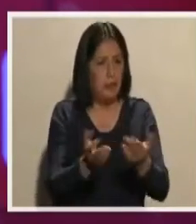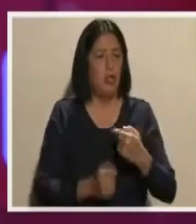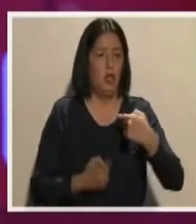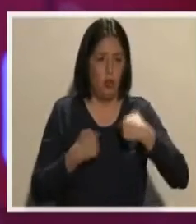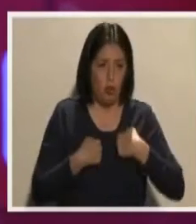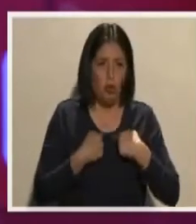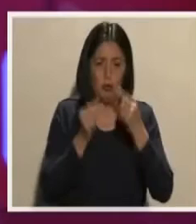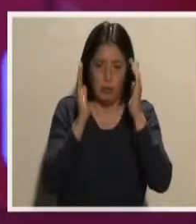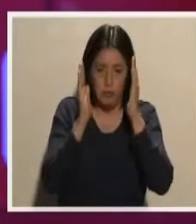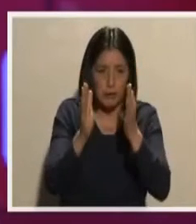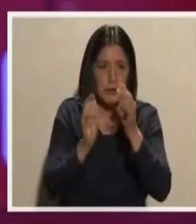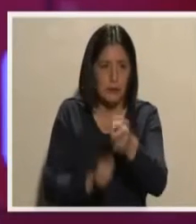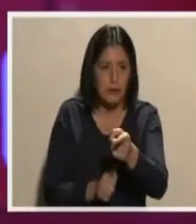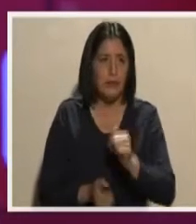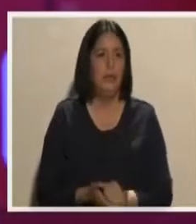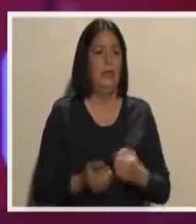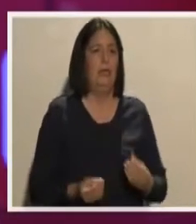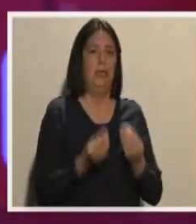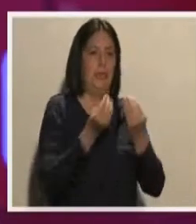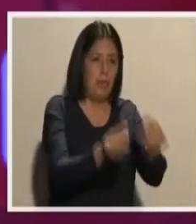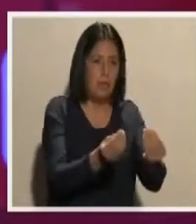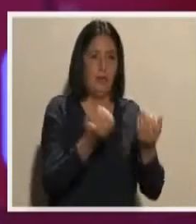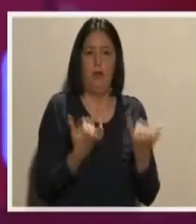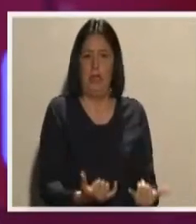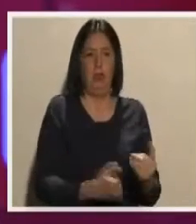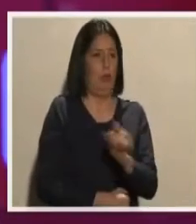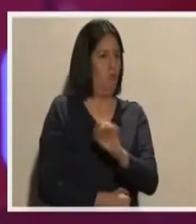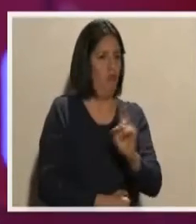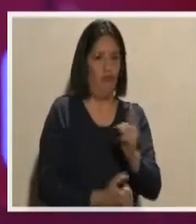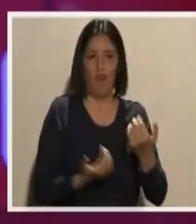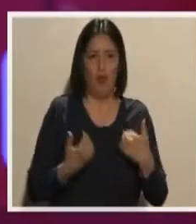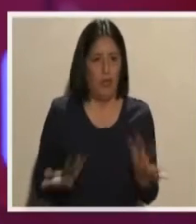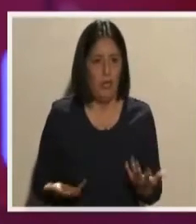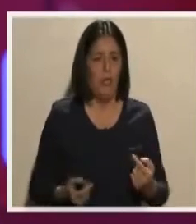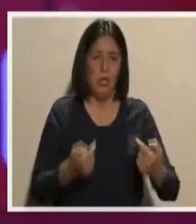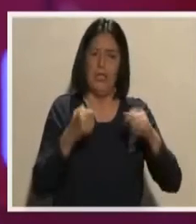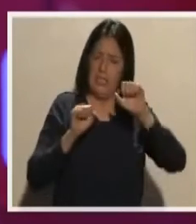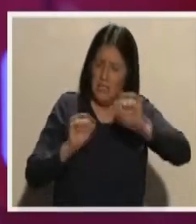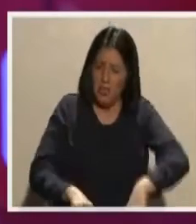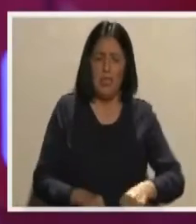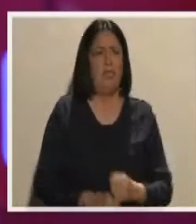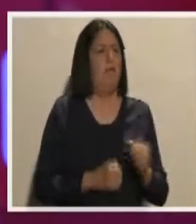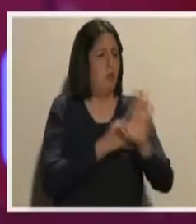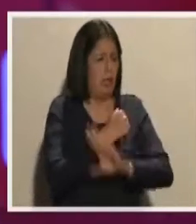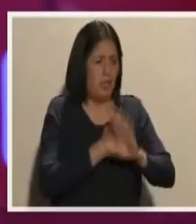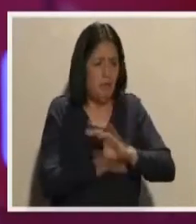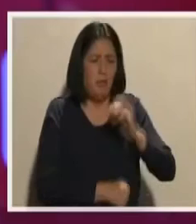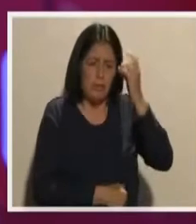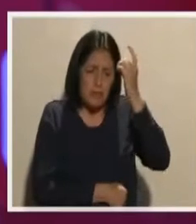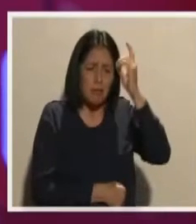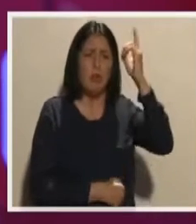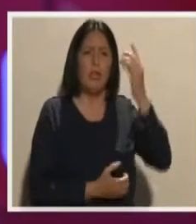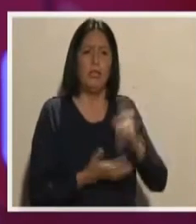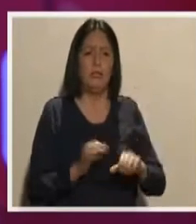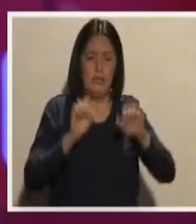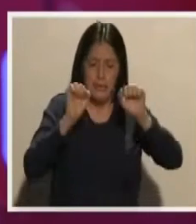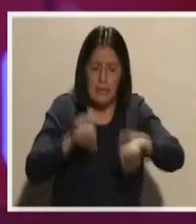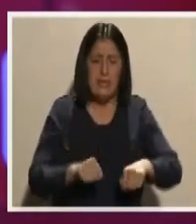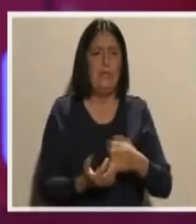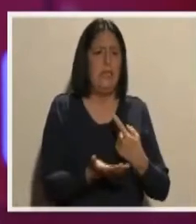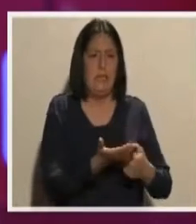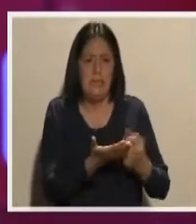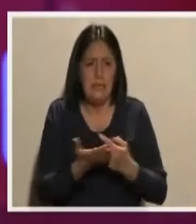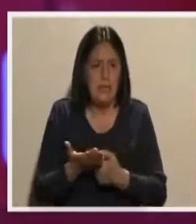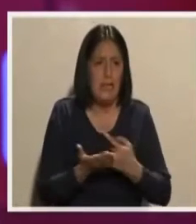me voy a ocupar de darte lo que hoy no tienes. Defendemos la democracia y el diálogo para